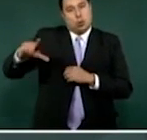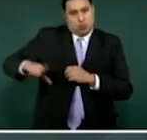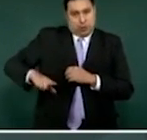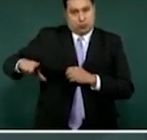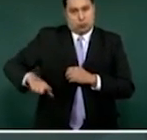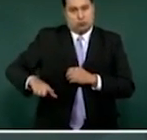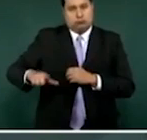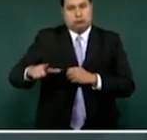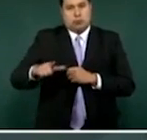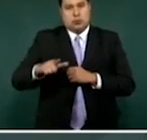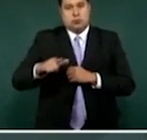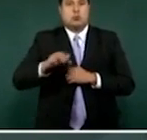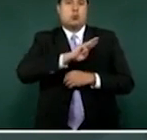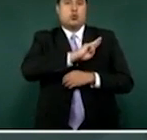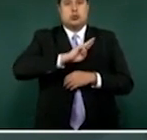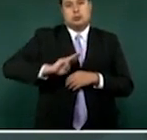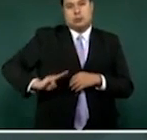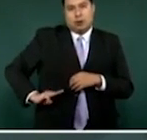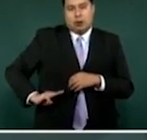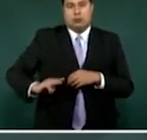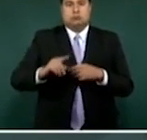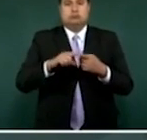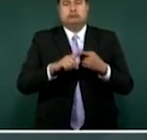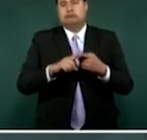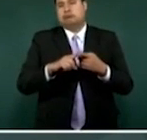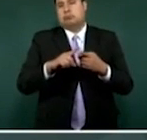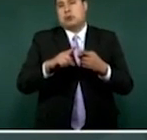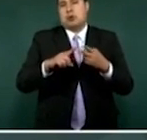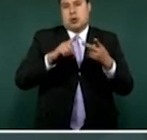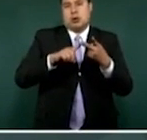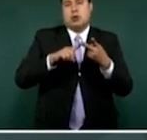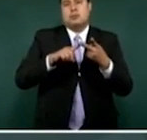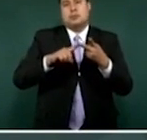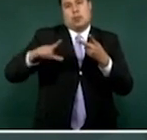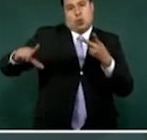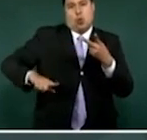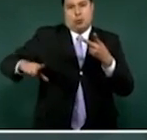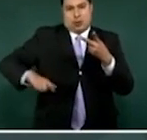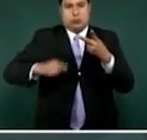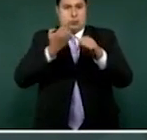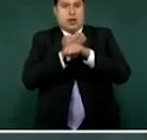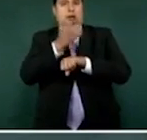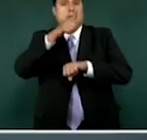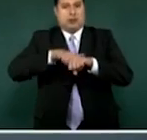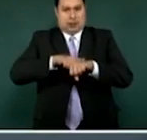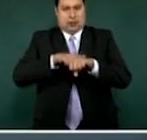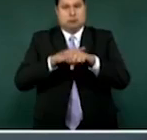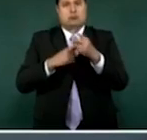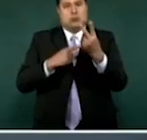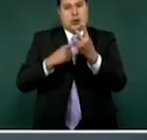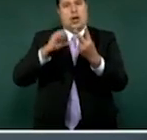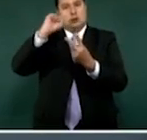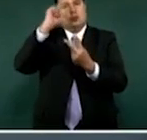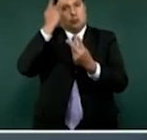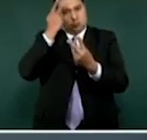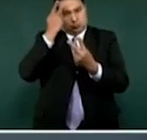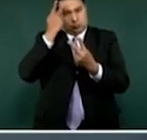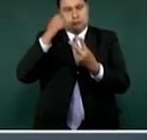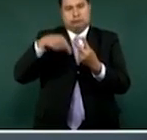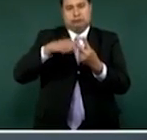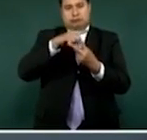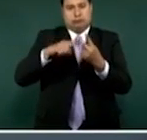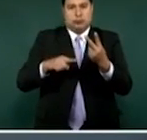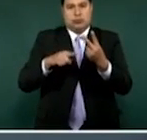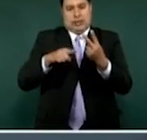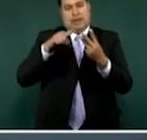gobiernos municipales como el gobierno del estado de San Luis Potosí y